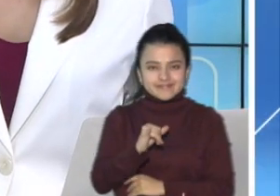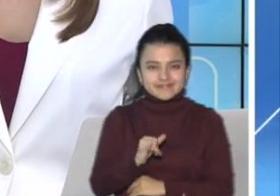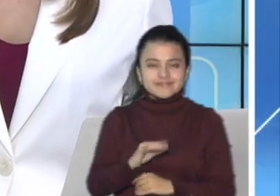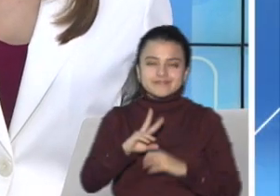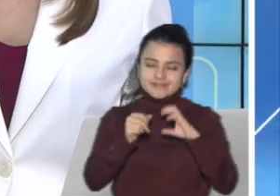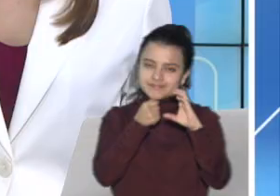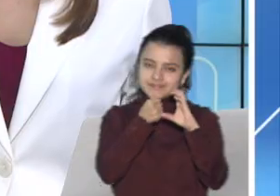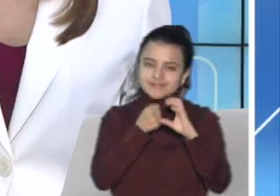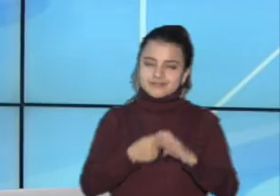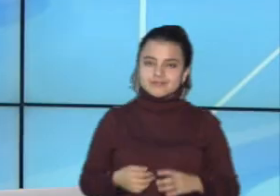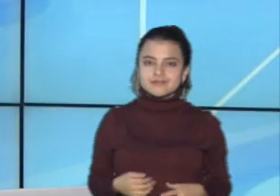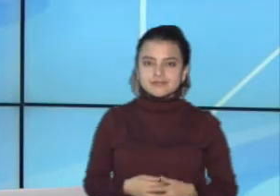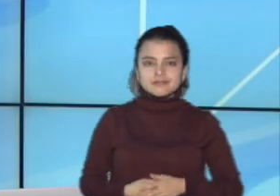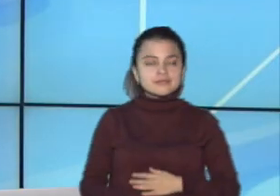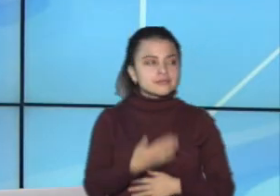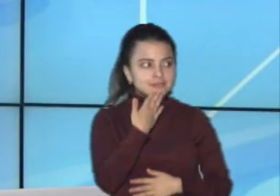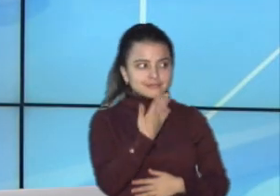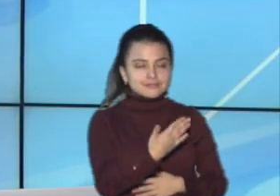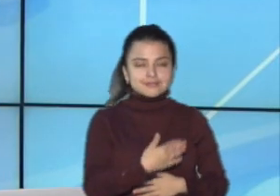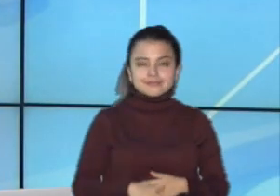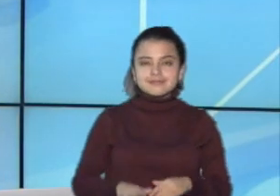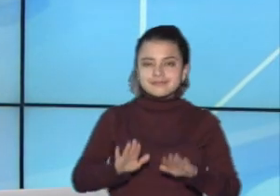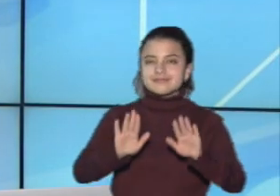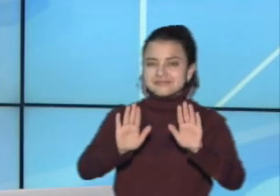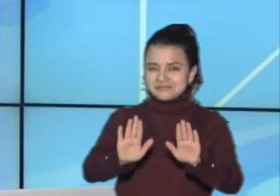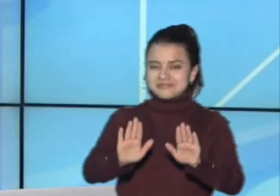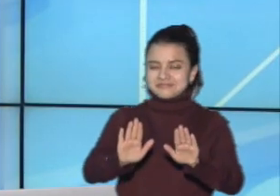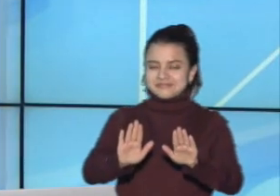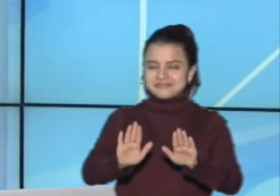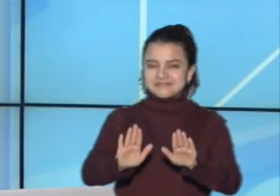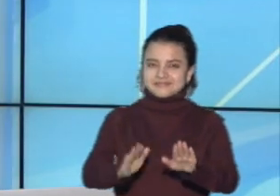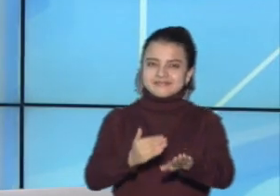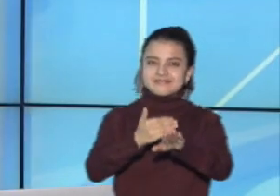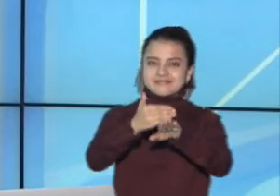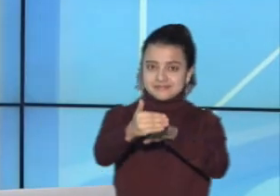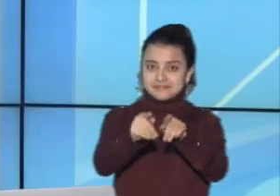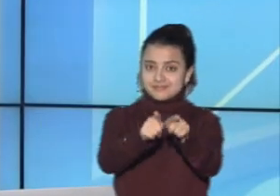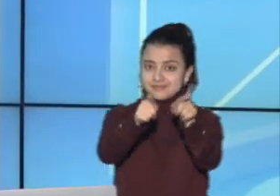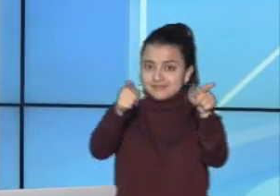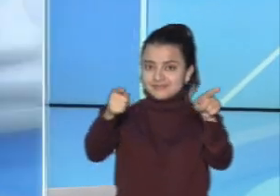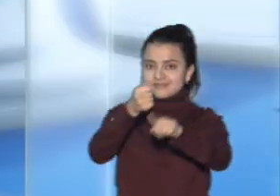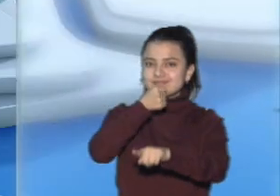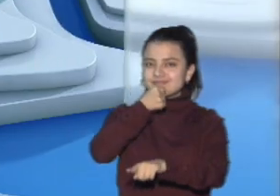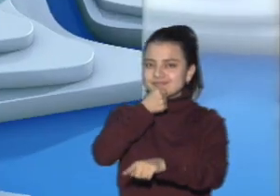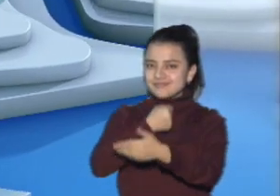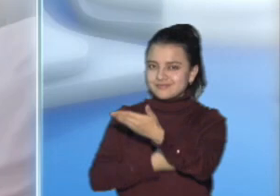1CM. Sebastián, muchas gracias. Hacemos una pausa en Noticentro 1CMI y al regresar,